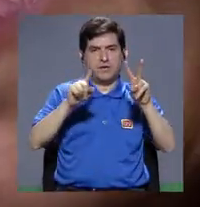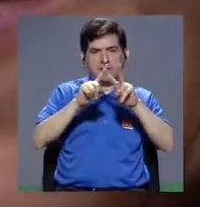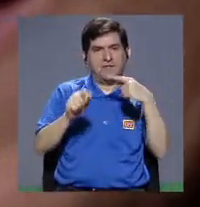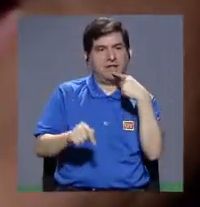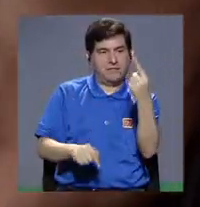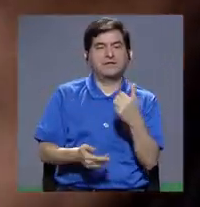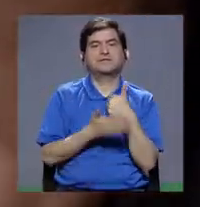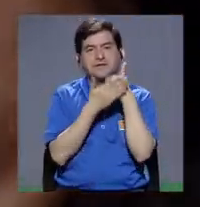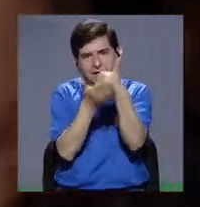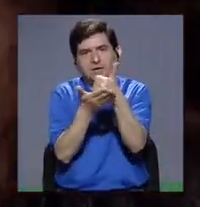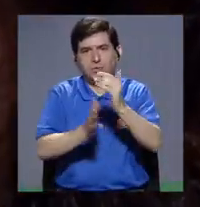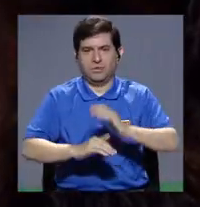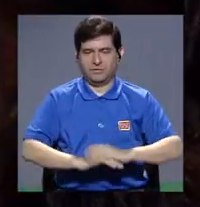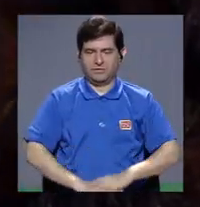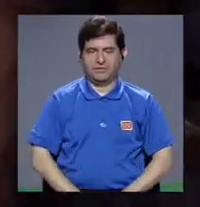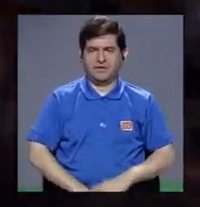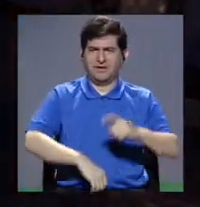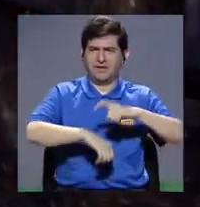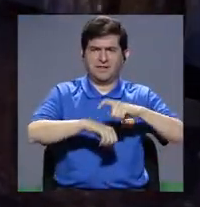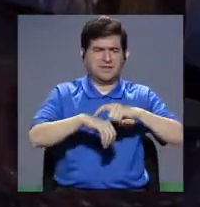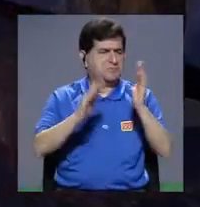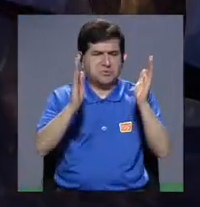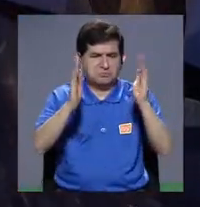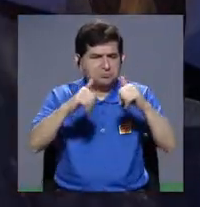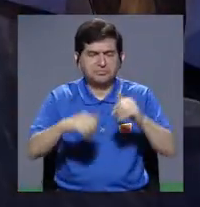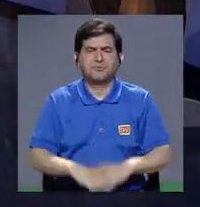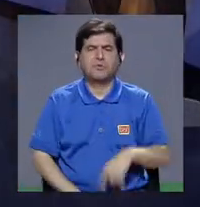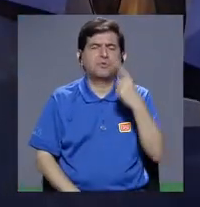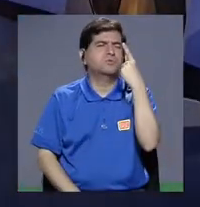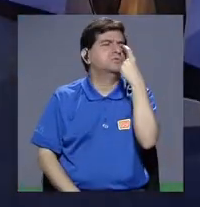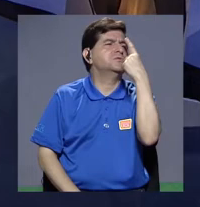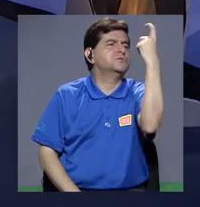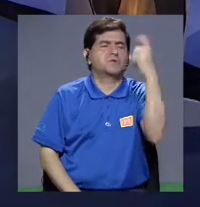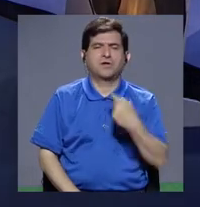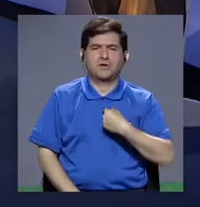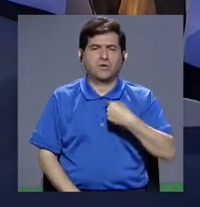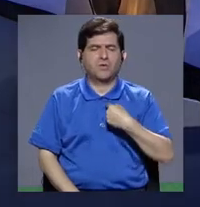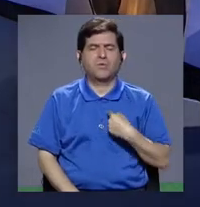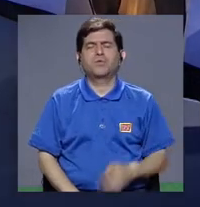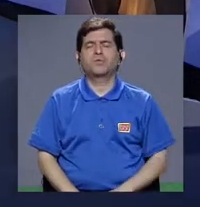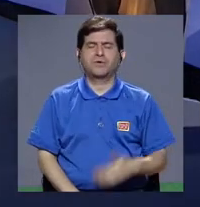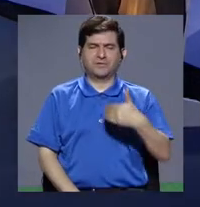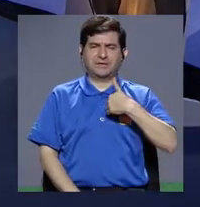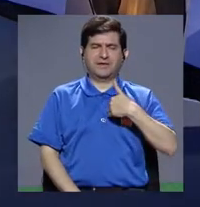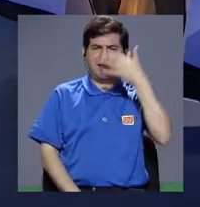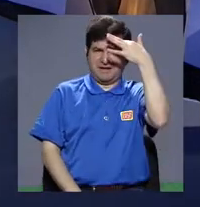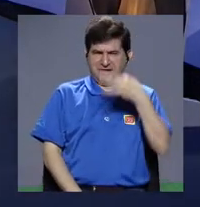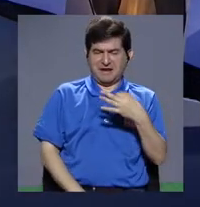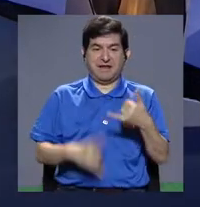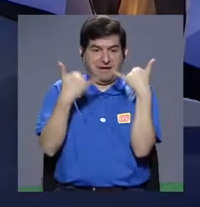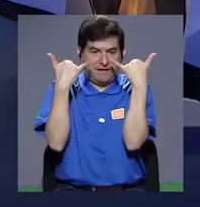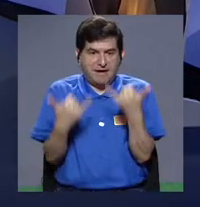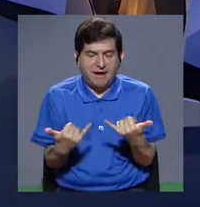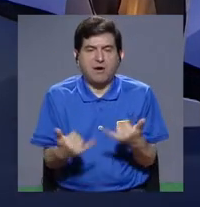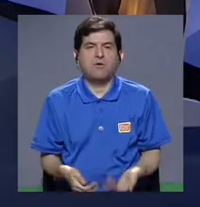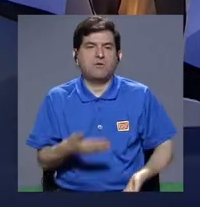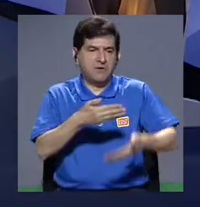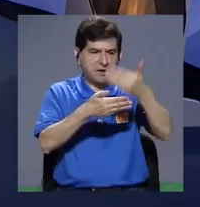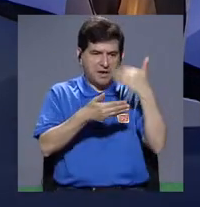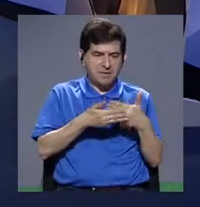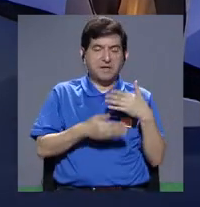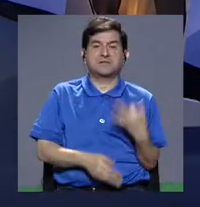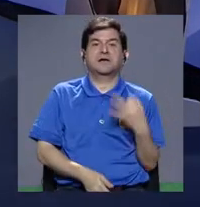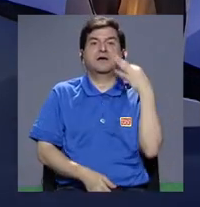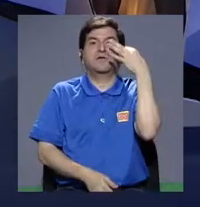nicoya de dicen que ayuda el tiempo no existe es una ilusión de la que vivimos creemos en el presente el pasado